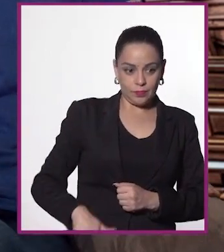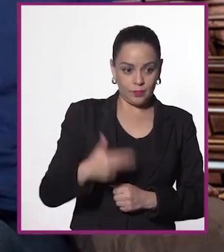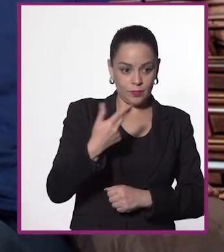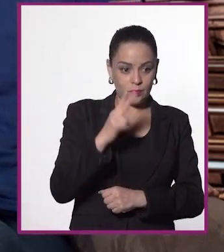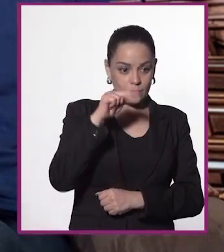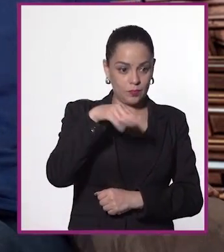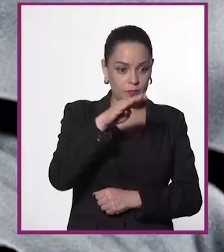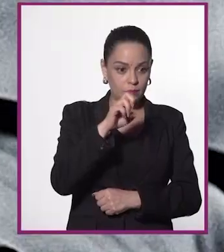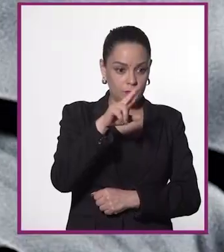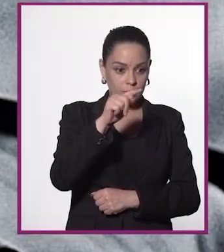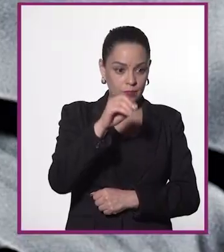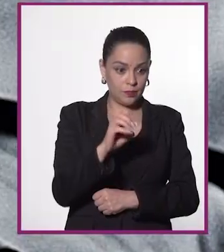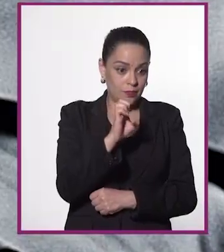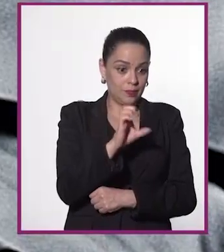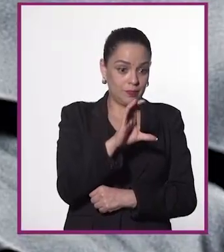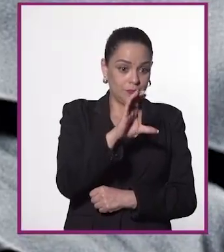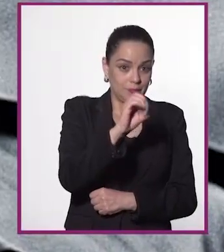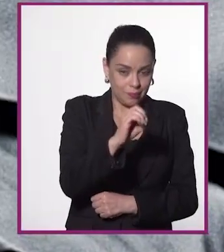Humberto Eco